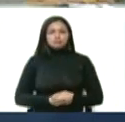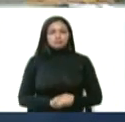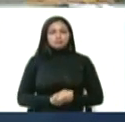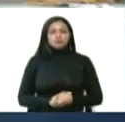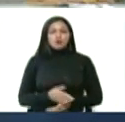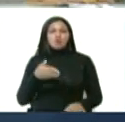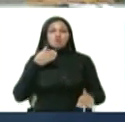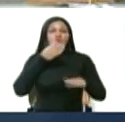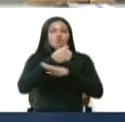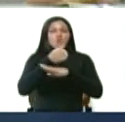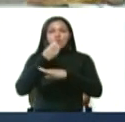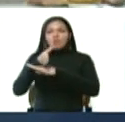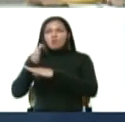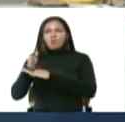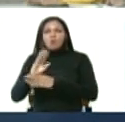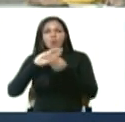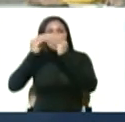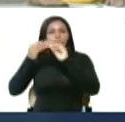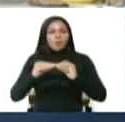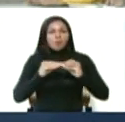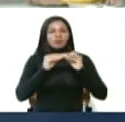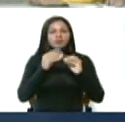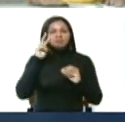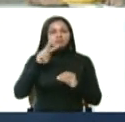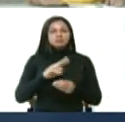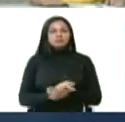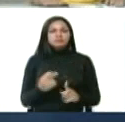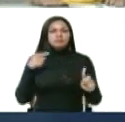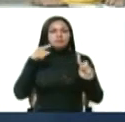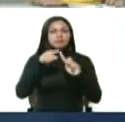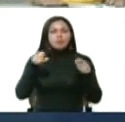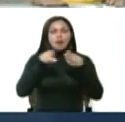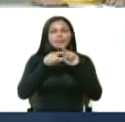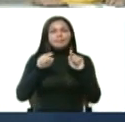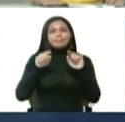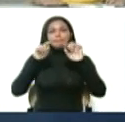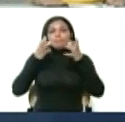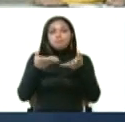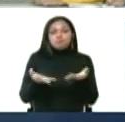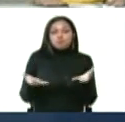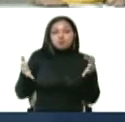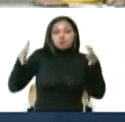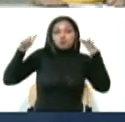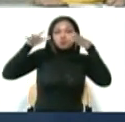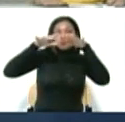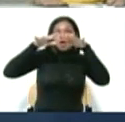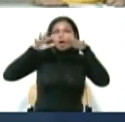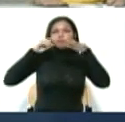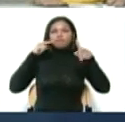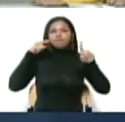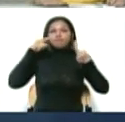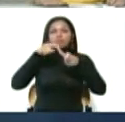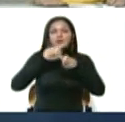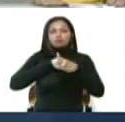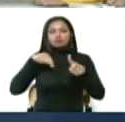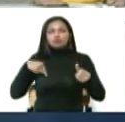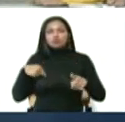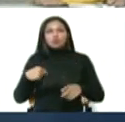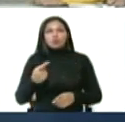fuimos a ponerlo Pepito. Y fíjense, uno de los retos de la pandemia Doctor Carlos Alvarado, usted que